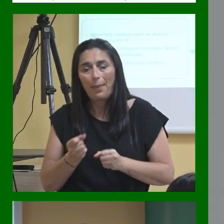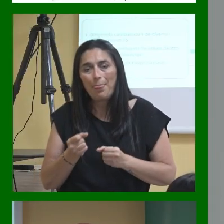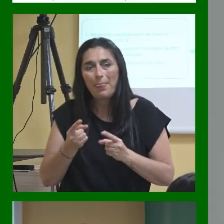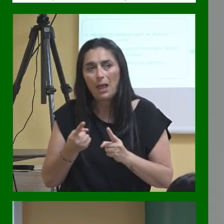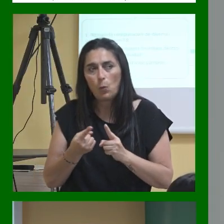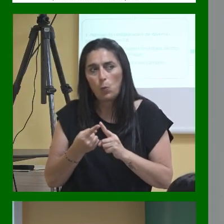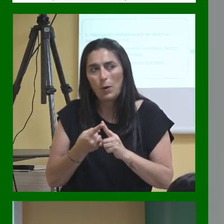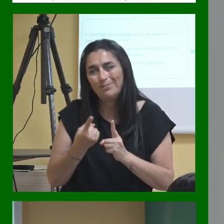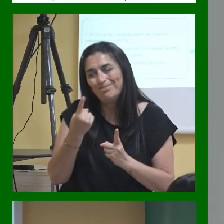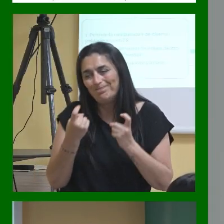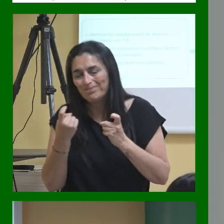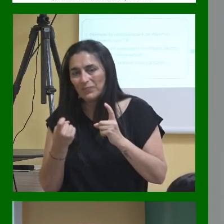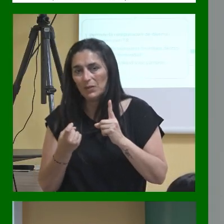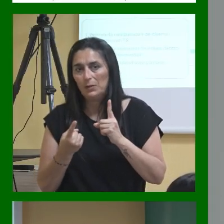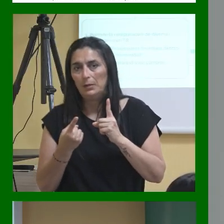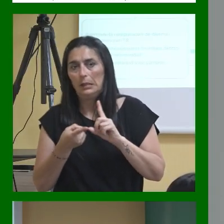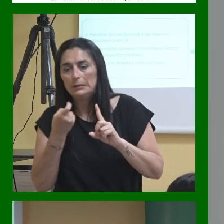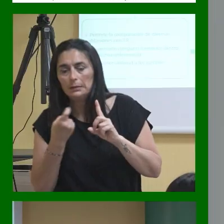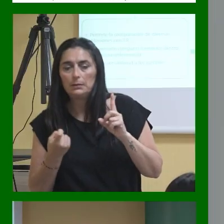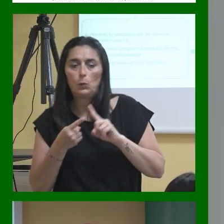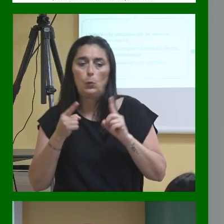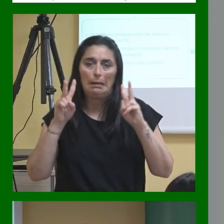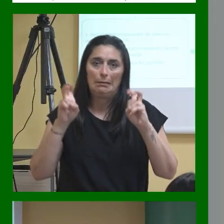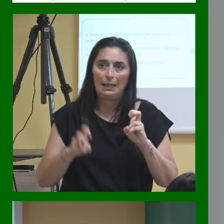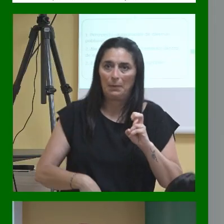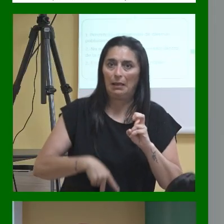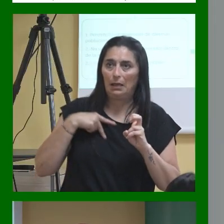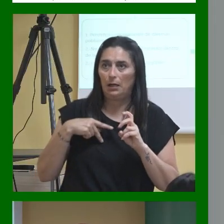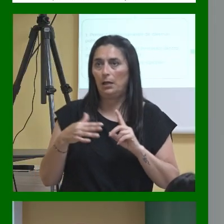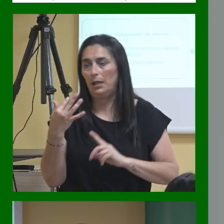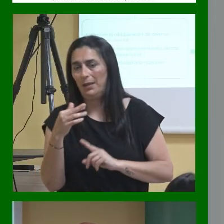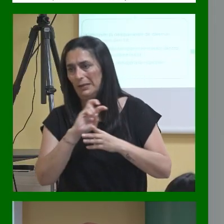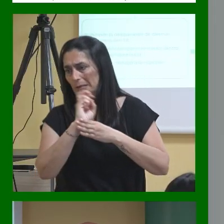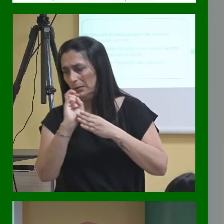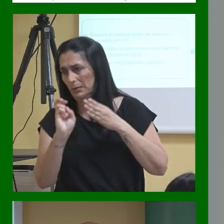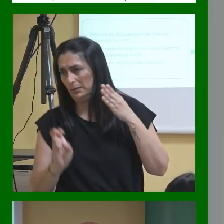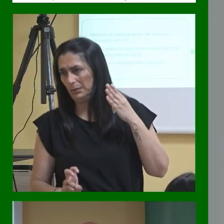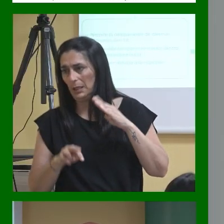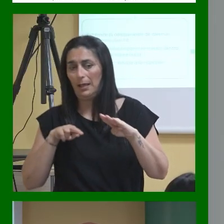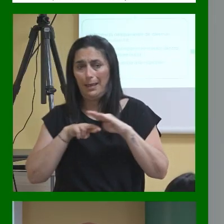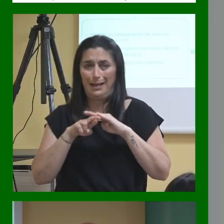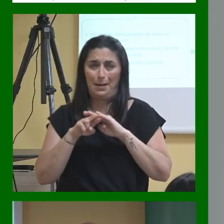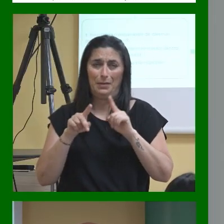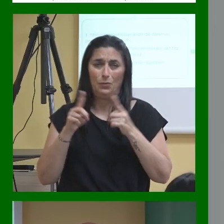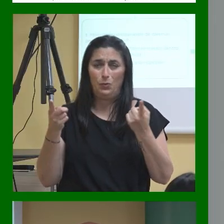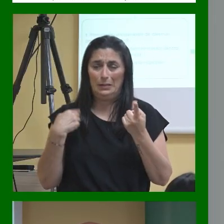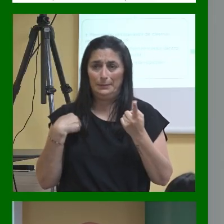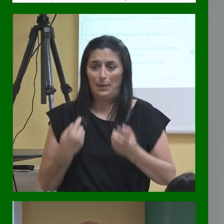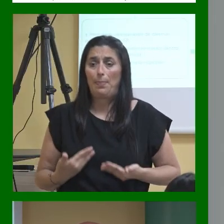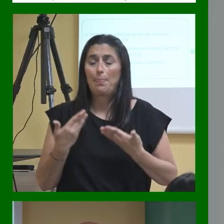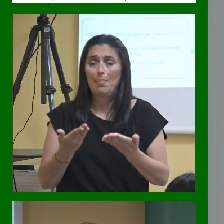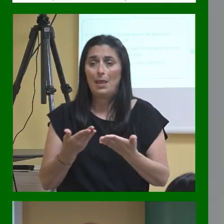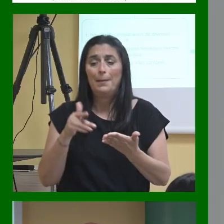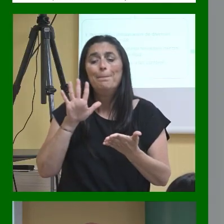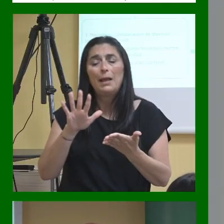hándicaps. Los genéricos, que os conocéis, F36, F12, PHQ, son instrumentos que se os van a ofrecer, tienen un problema, y es que